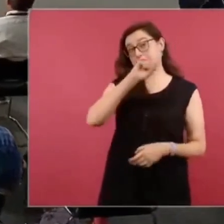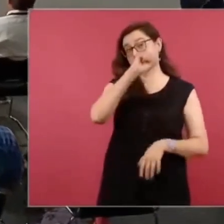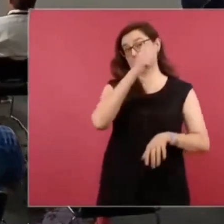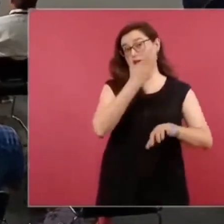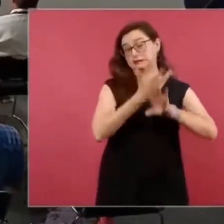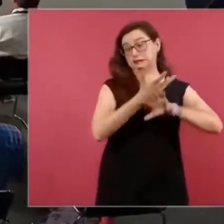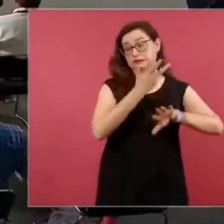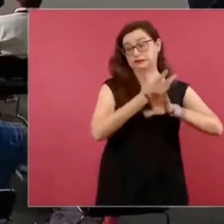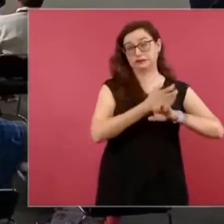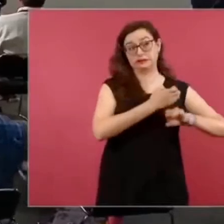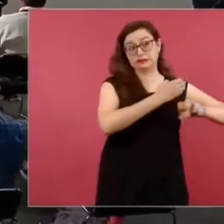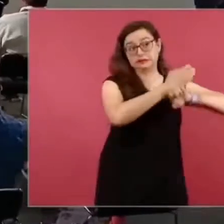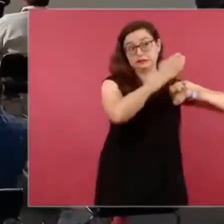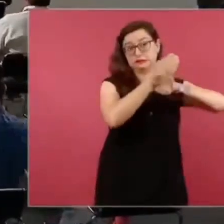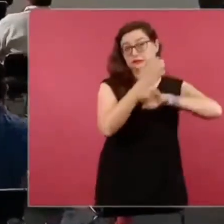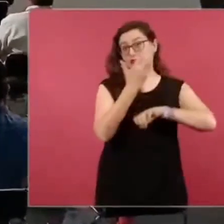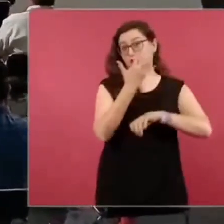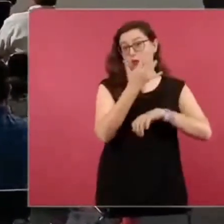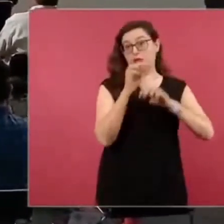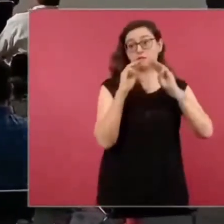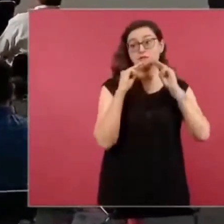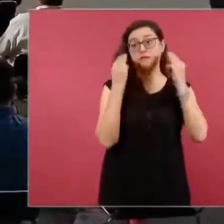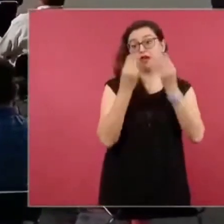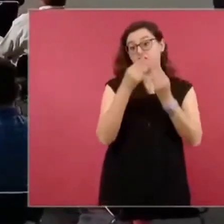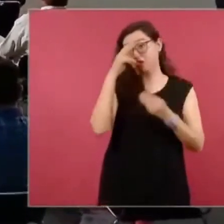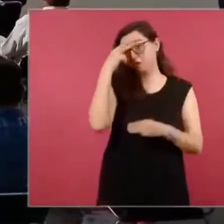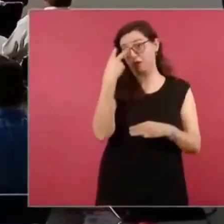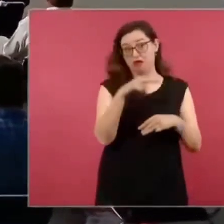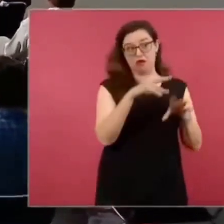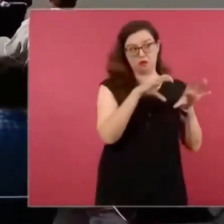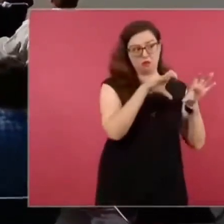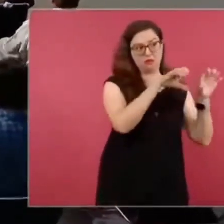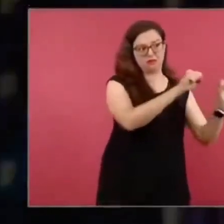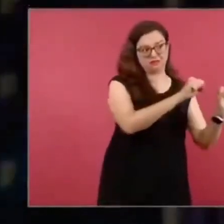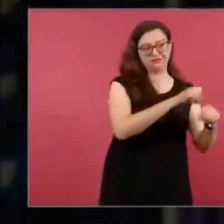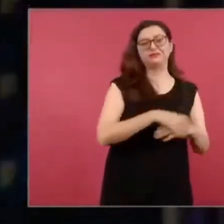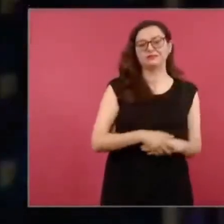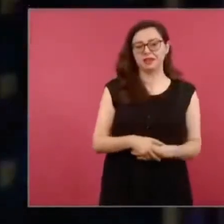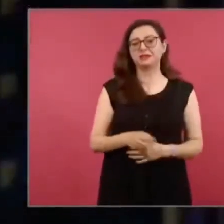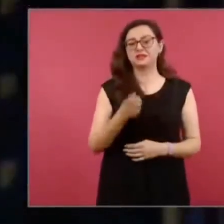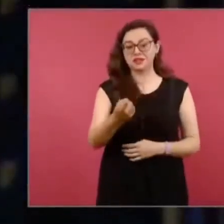con presencia, dicen, en 50 entidades de sí, Estados sí, Unidos. sí. Él contesta eso.